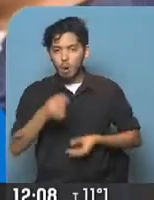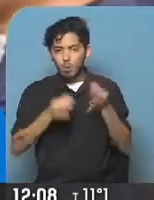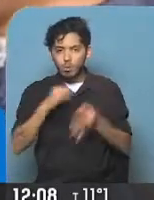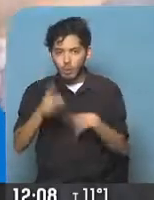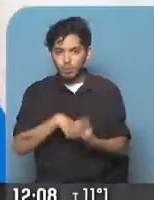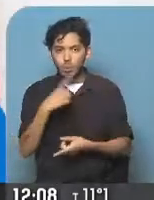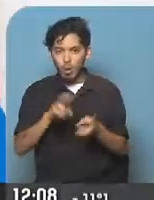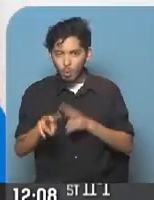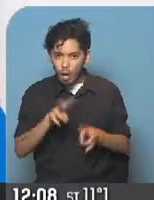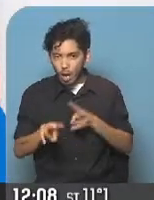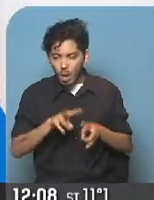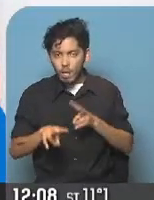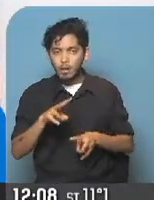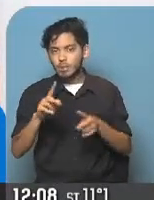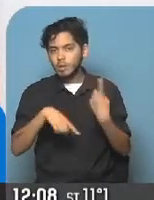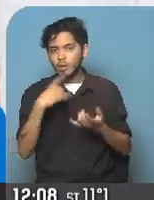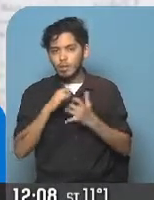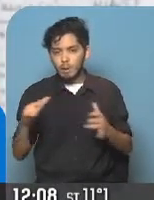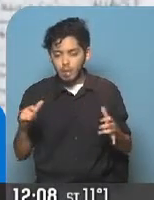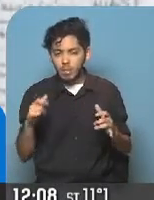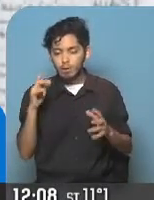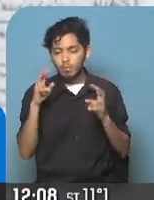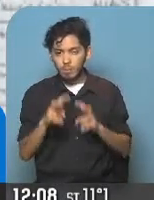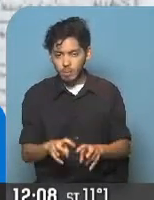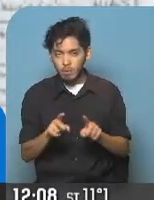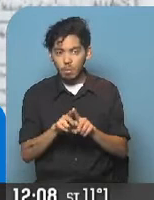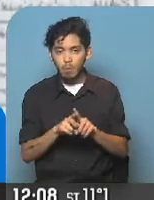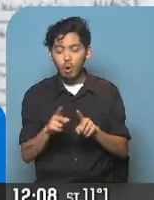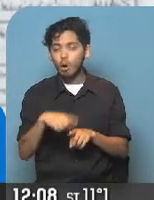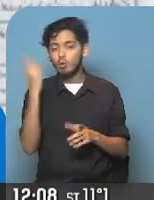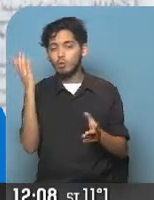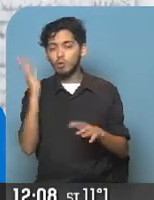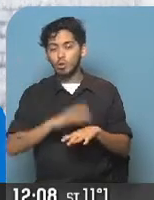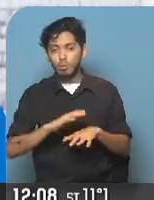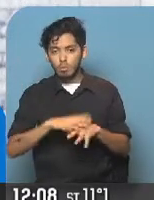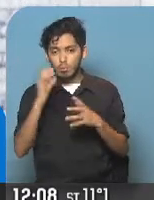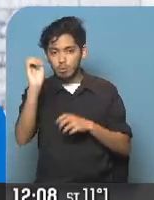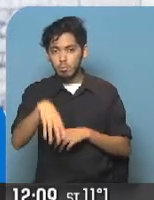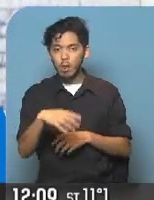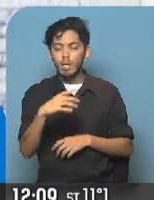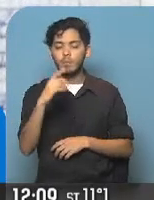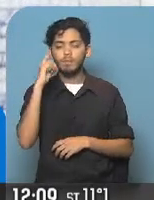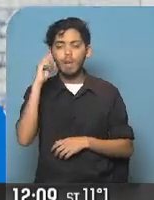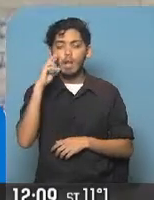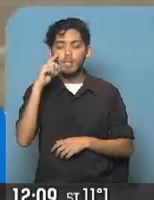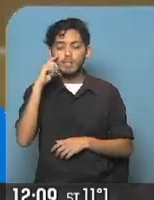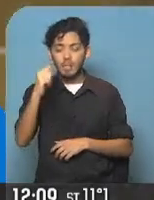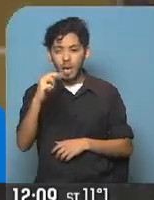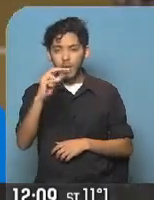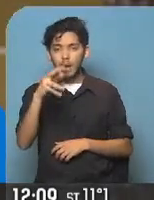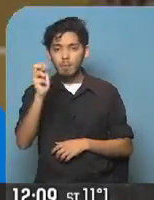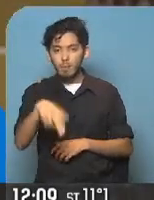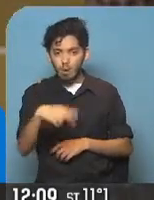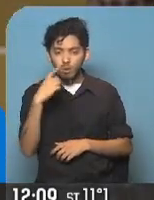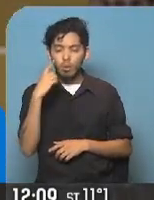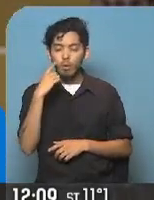sigue con la investigación. En las últimas horas se entregó otro imputado, Fabián García Ramón, quien se desempeñó como director de